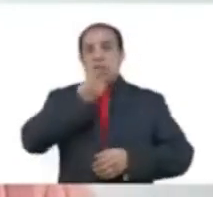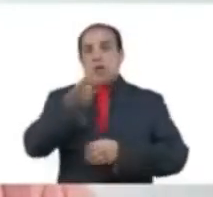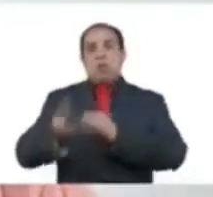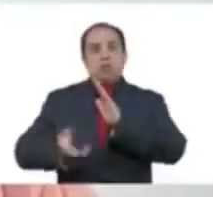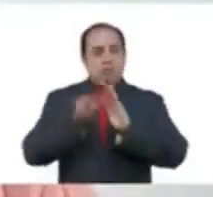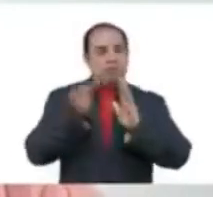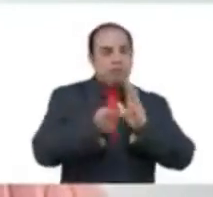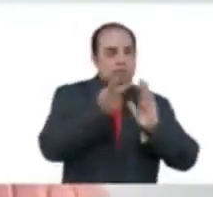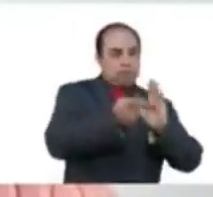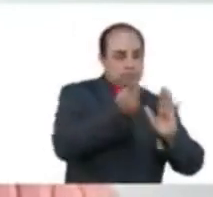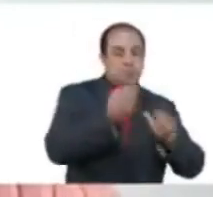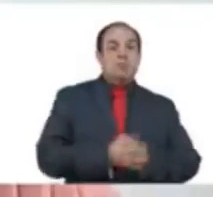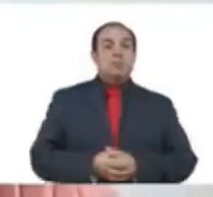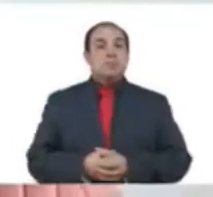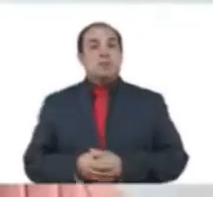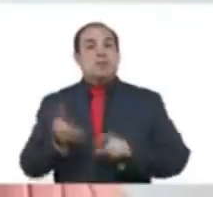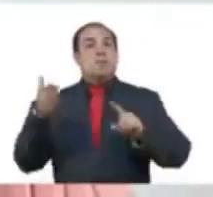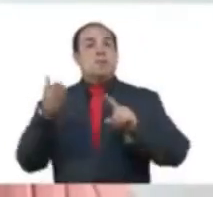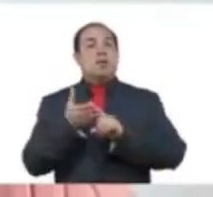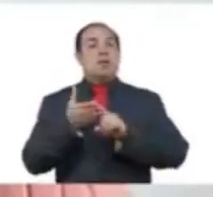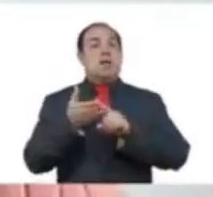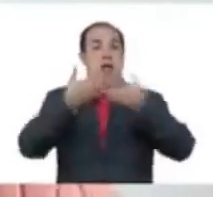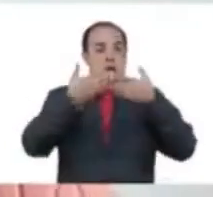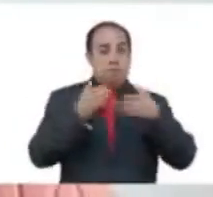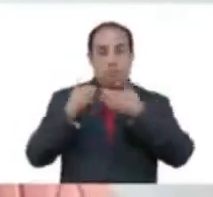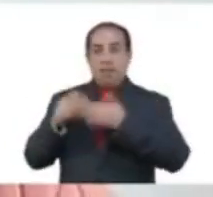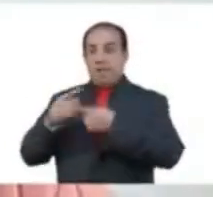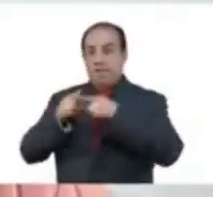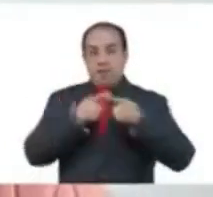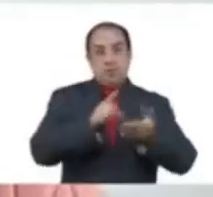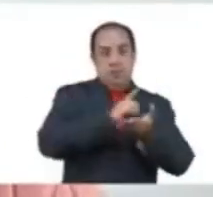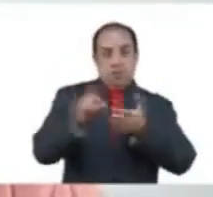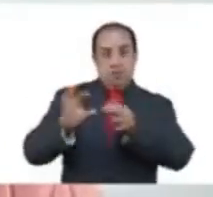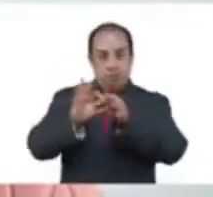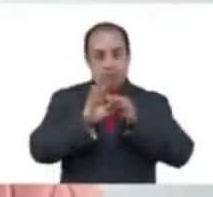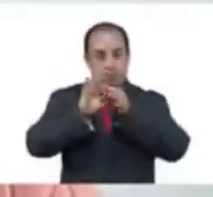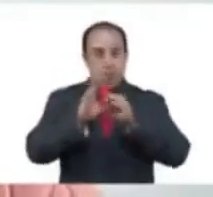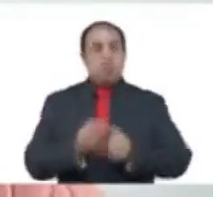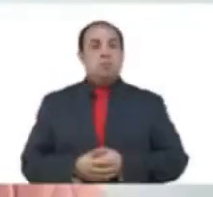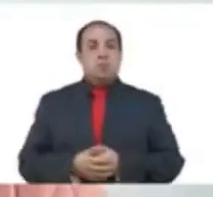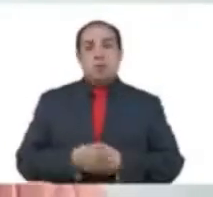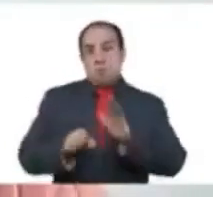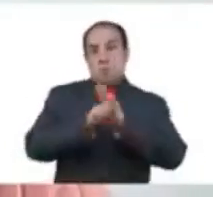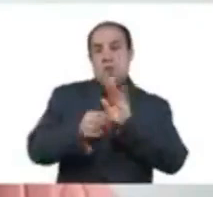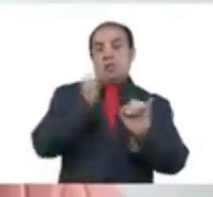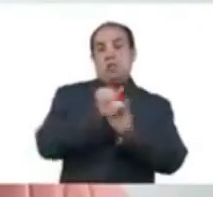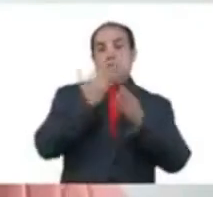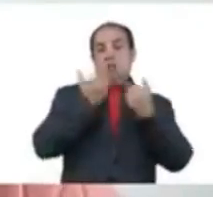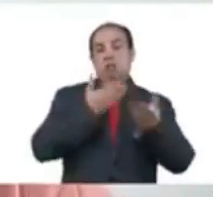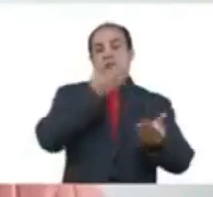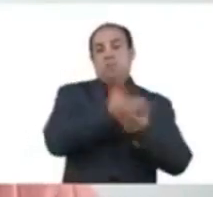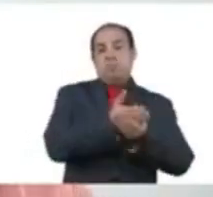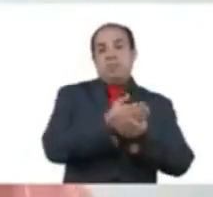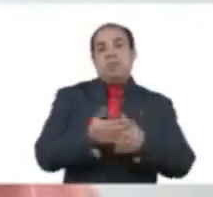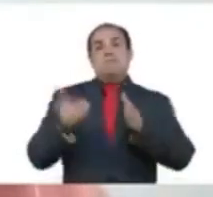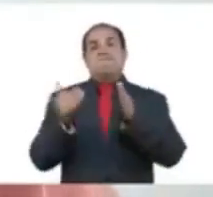jefa, pues que garantiza otros derechos. O sea, quien no tiene hoy acceso a Internet, pues tiene una